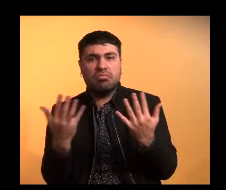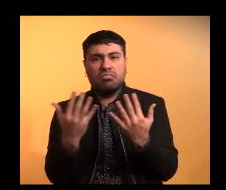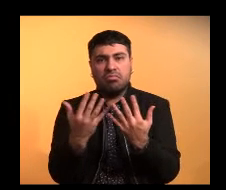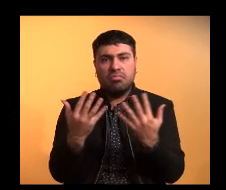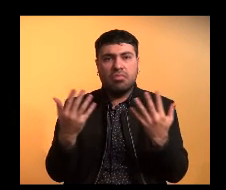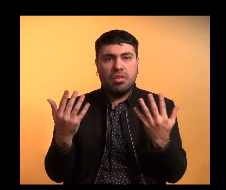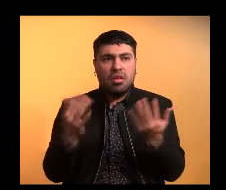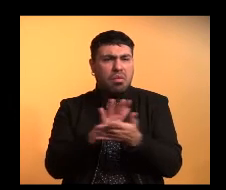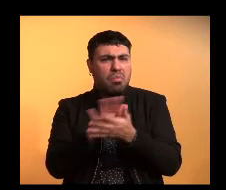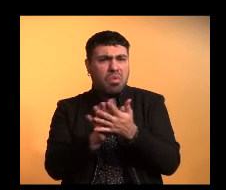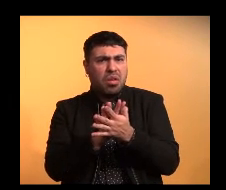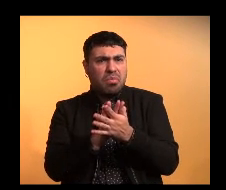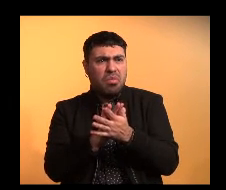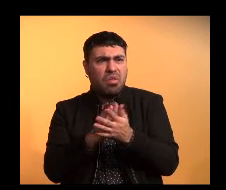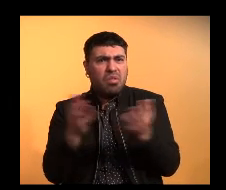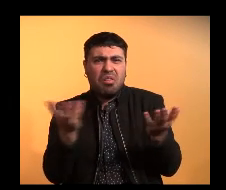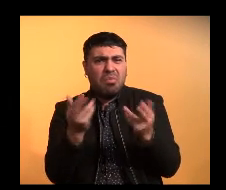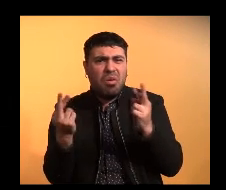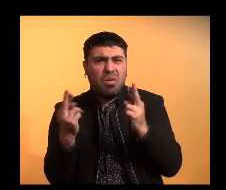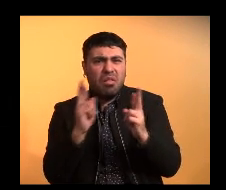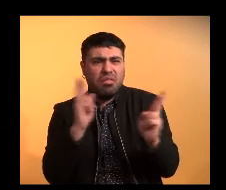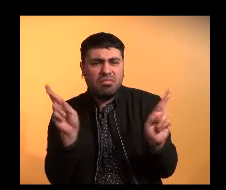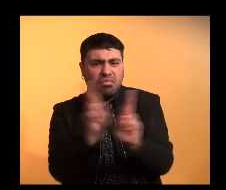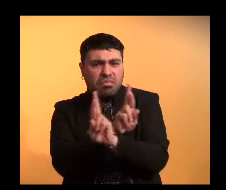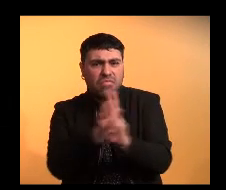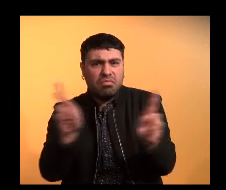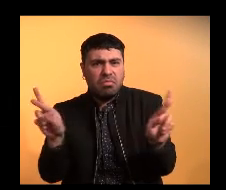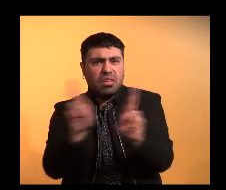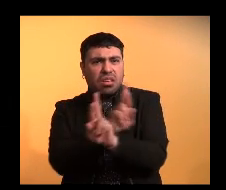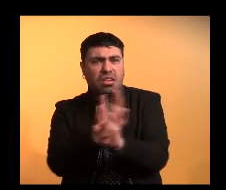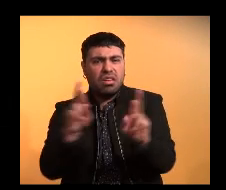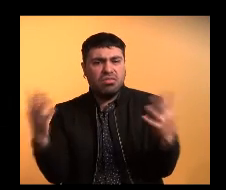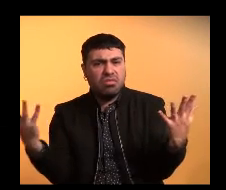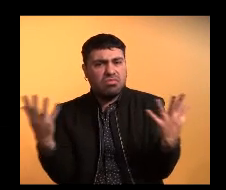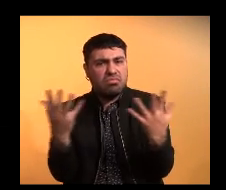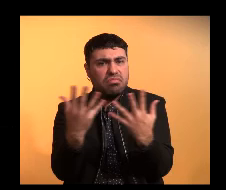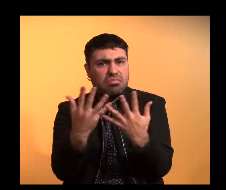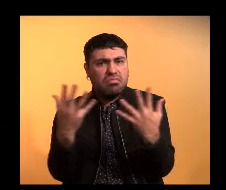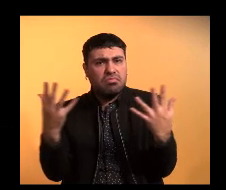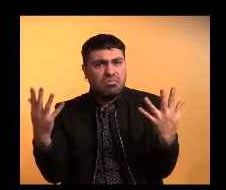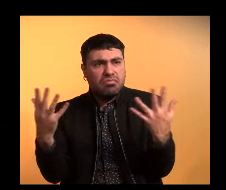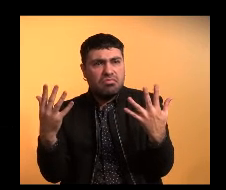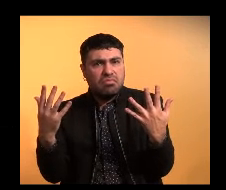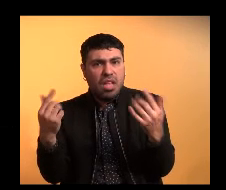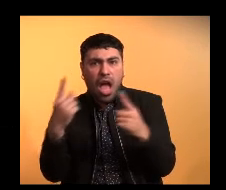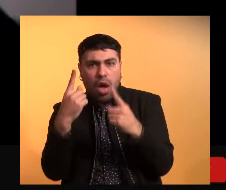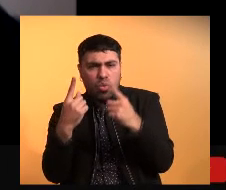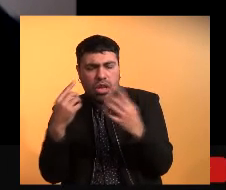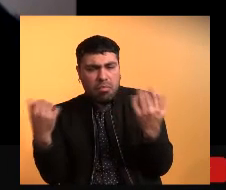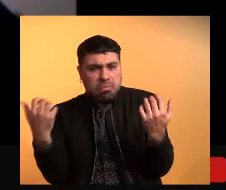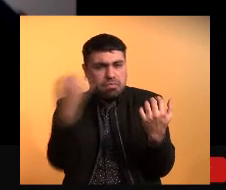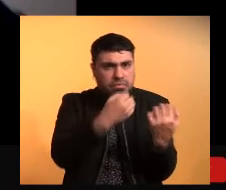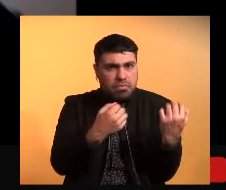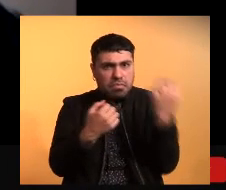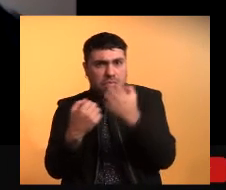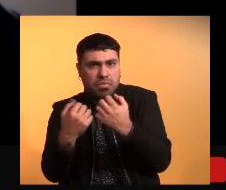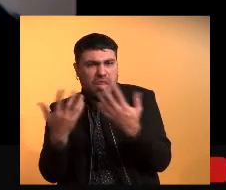algas entre sí? Y si así es, ¿cómo funcionan? Sí, compiten.